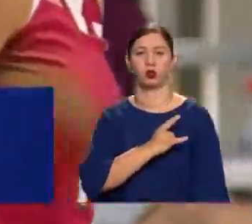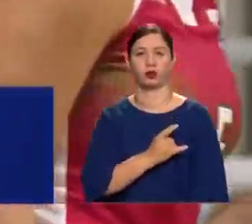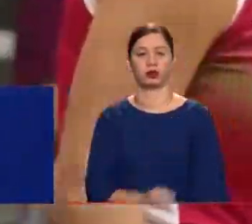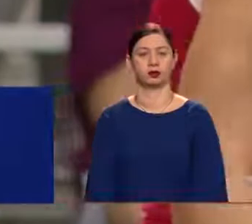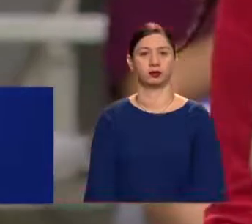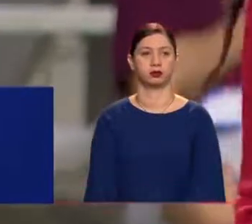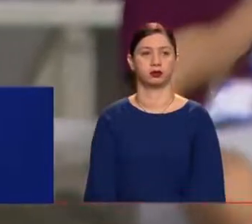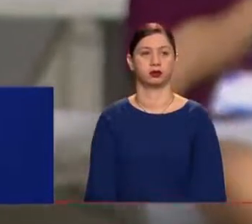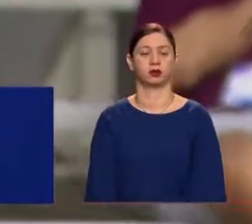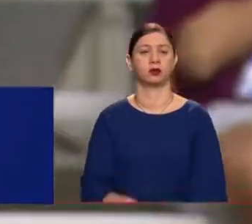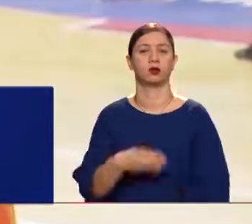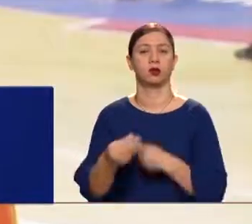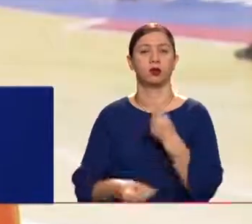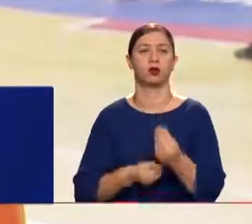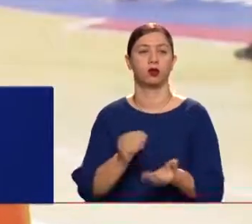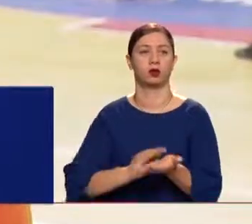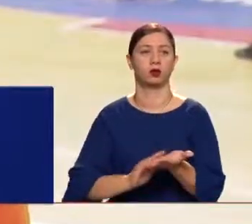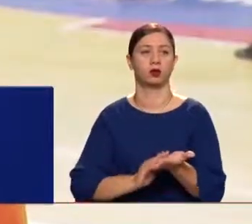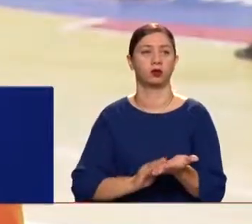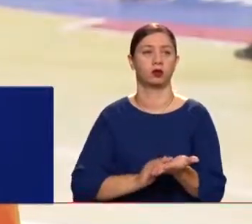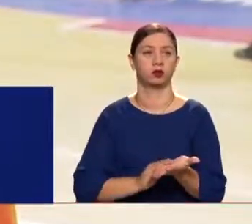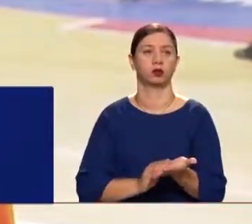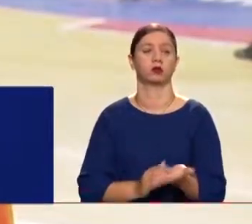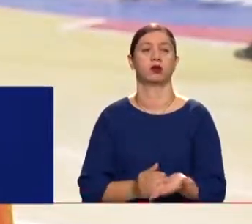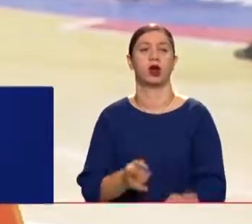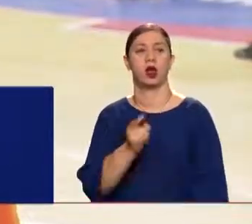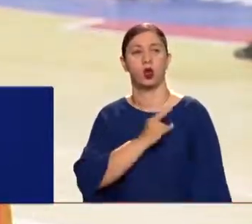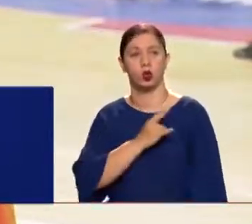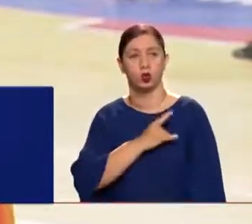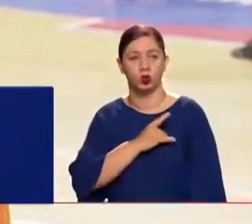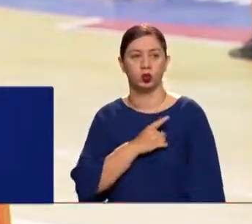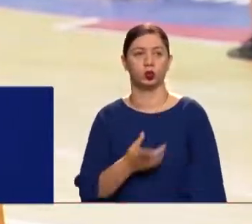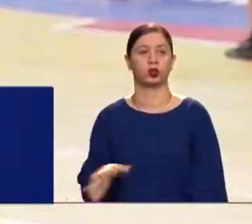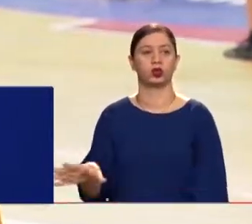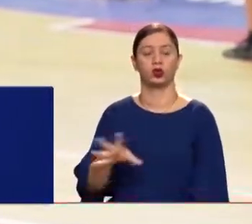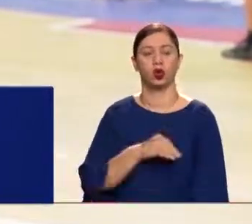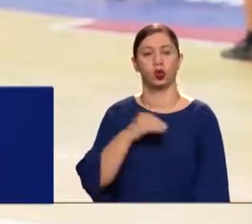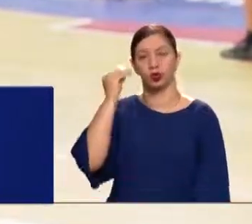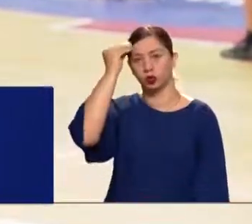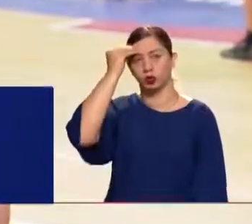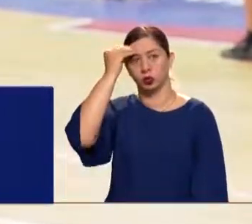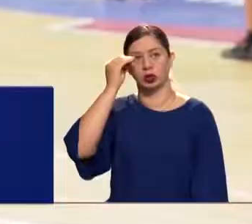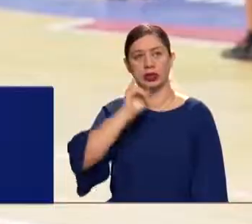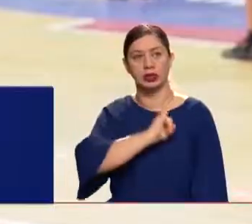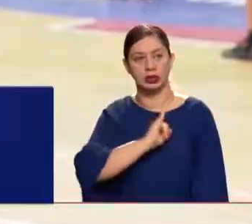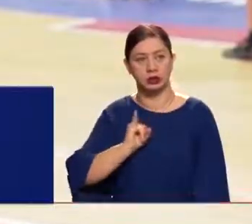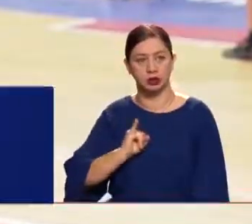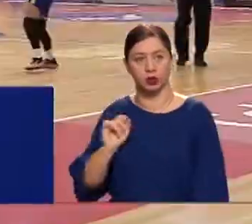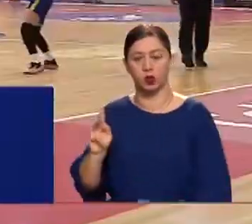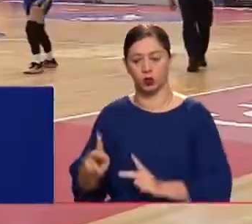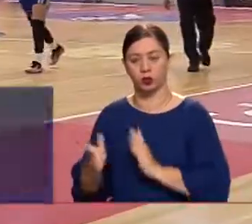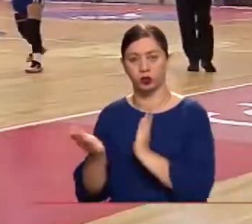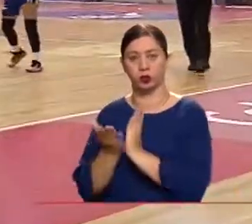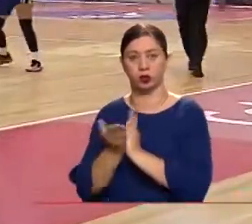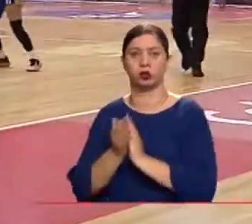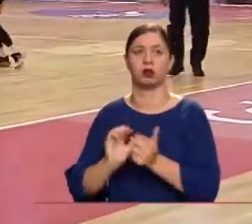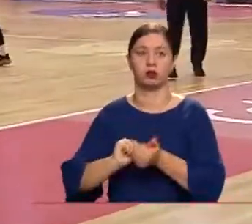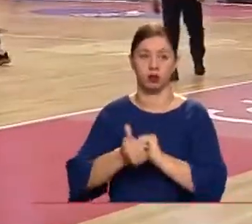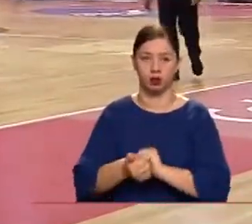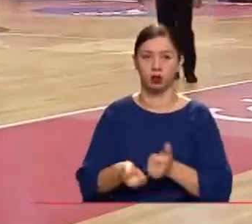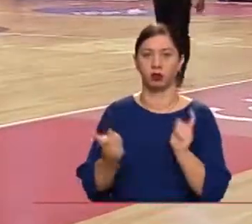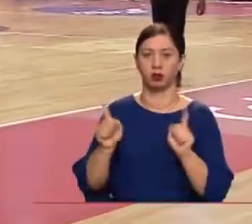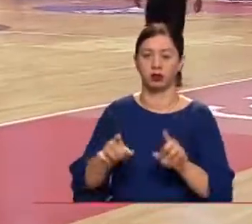buena representación para nuestra alma mater, para nuestras expectativas individuales como estudiantes y como jugadoras, porque eso es un